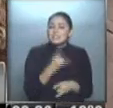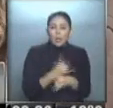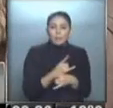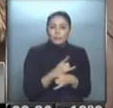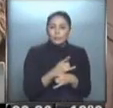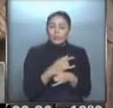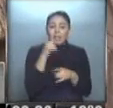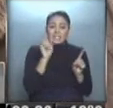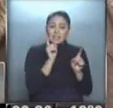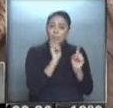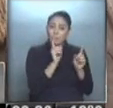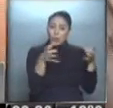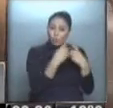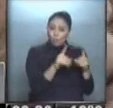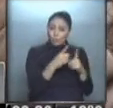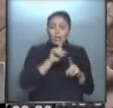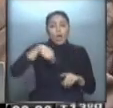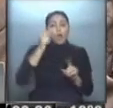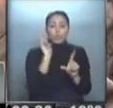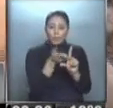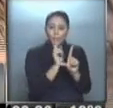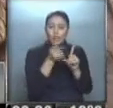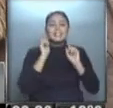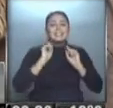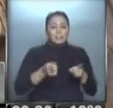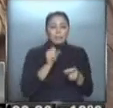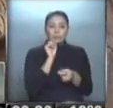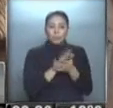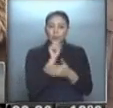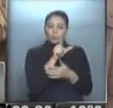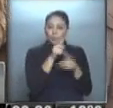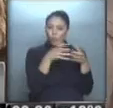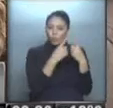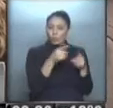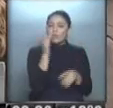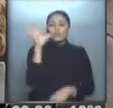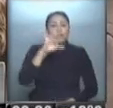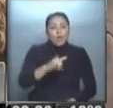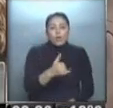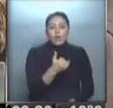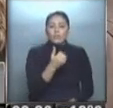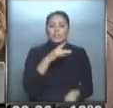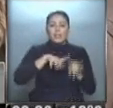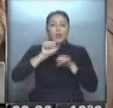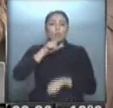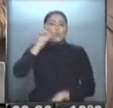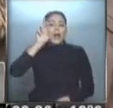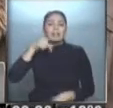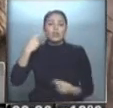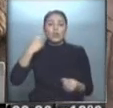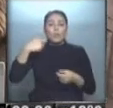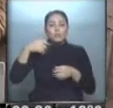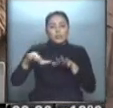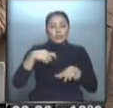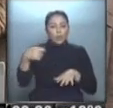hay es más hay un blog llama motivaciones ricoteras que la verdad que todos los días publican de Walter como va el juicio y